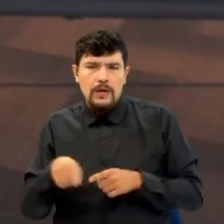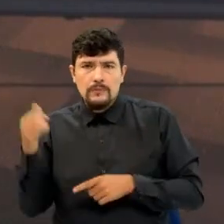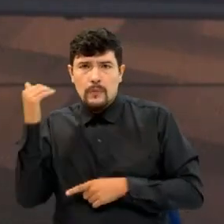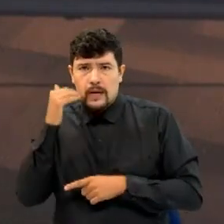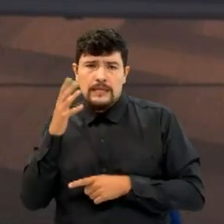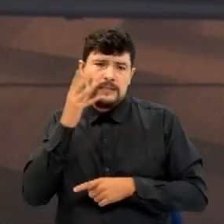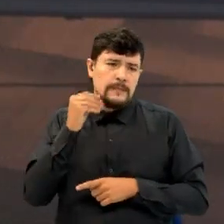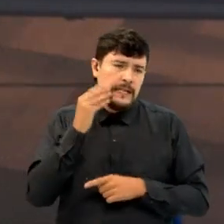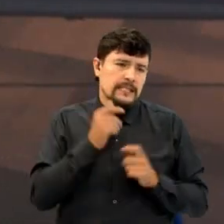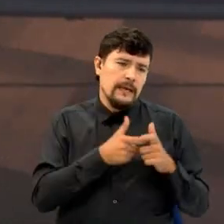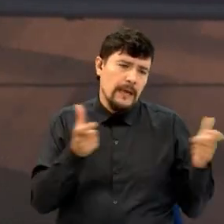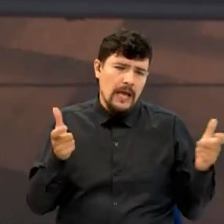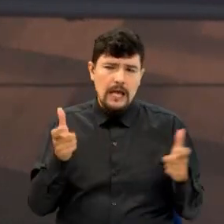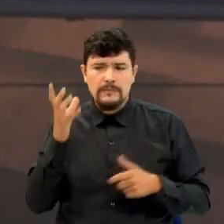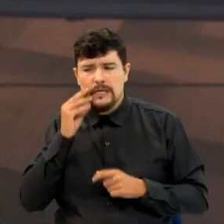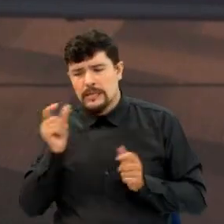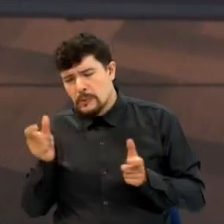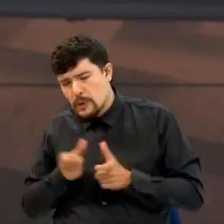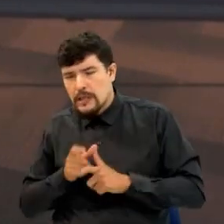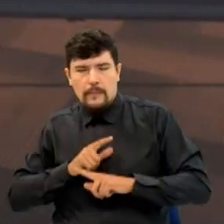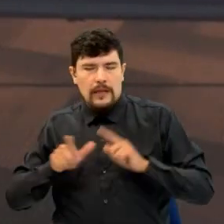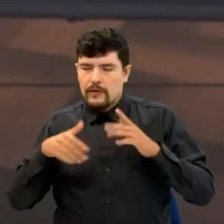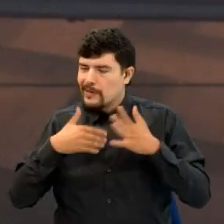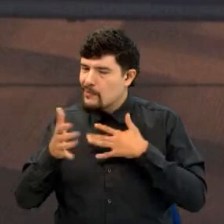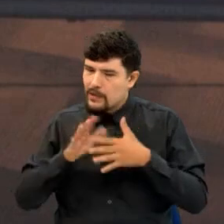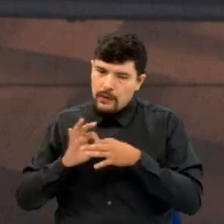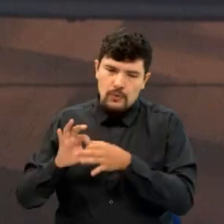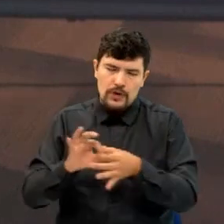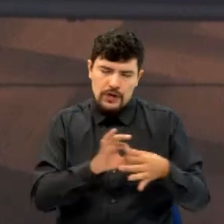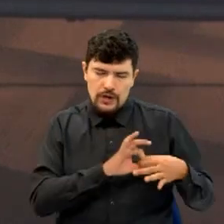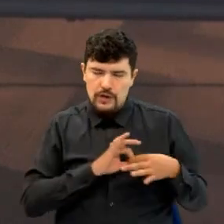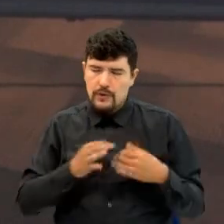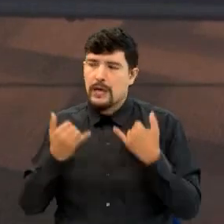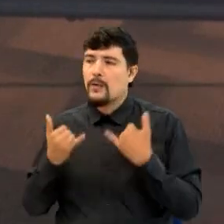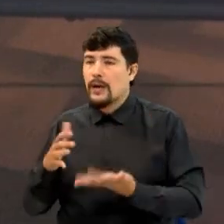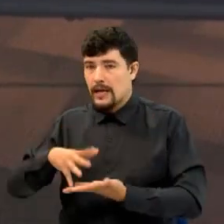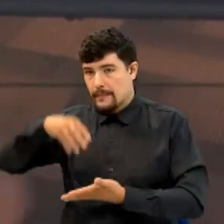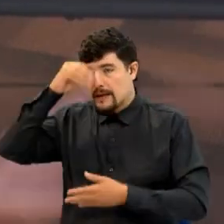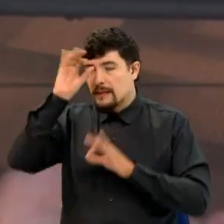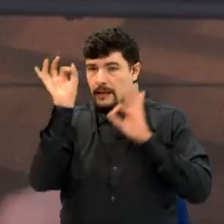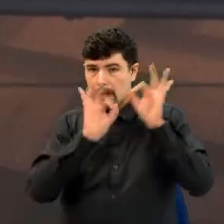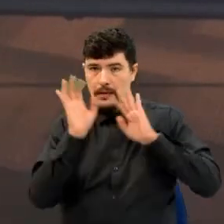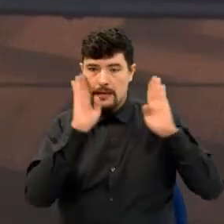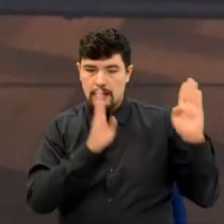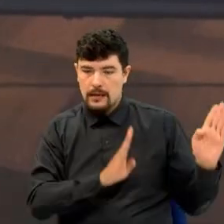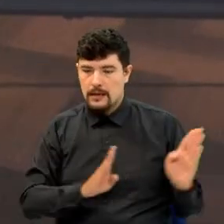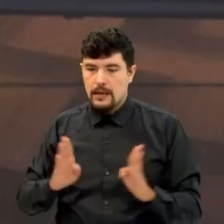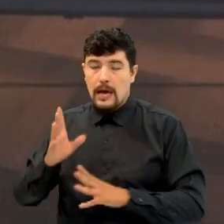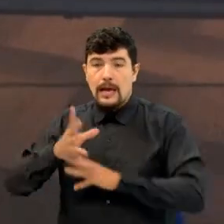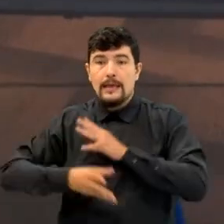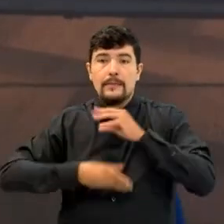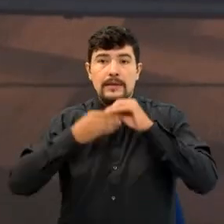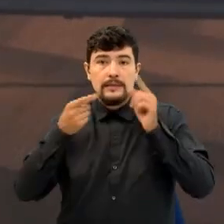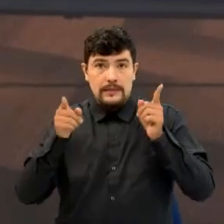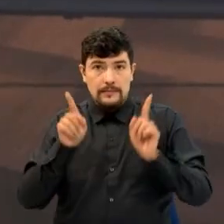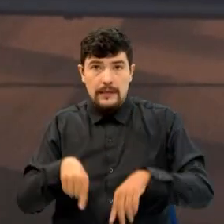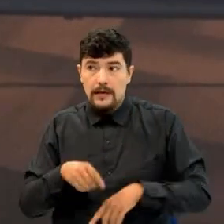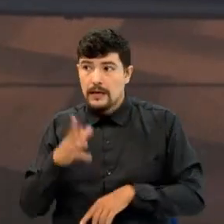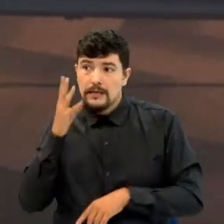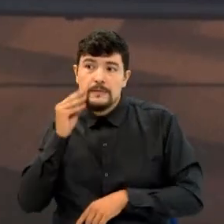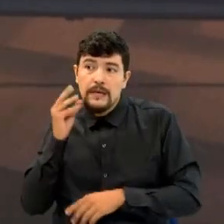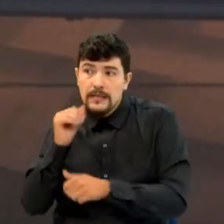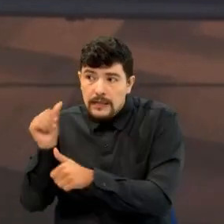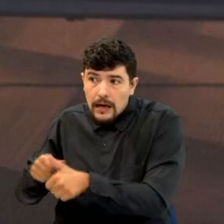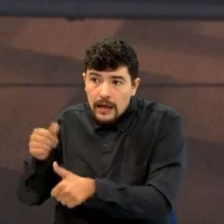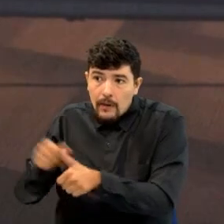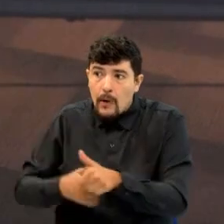nos unimos en una sola voz. De verdad que aprendimos mucho de la organización y aprendimos de las experiencias que cada